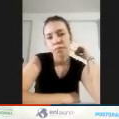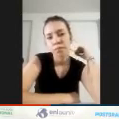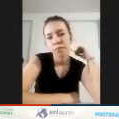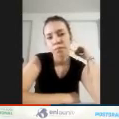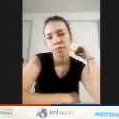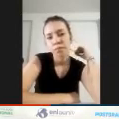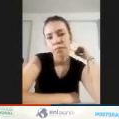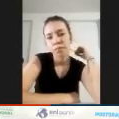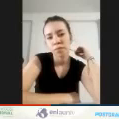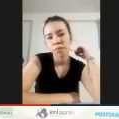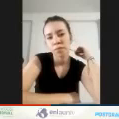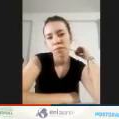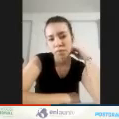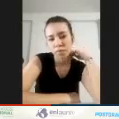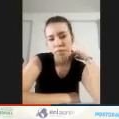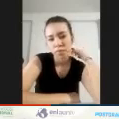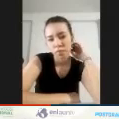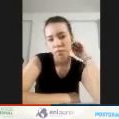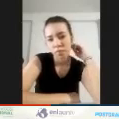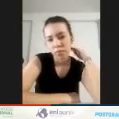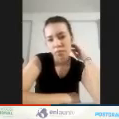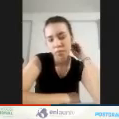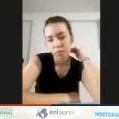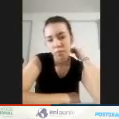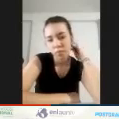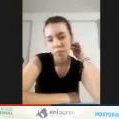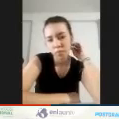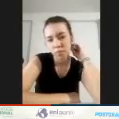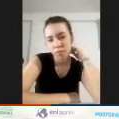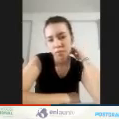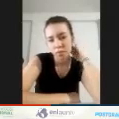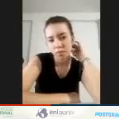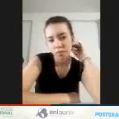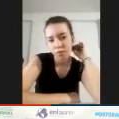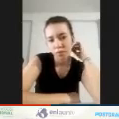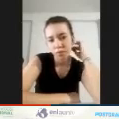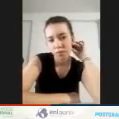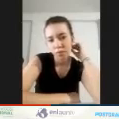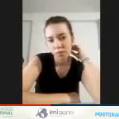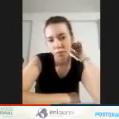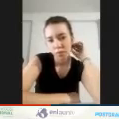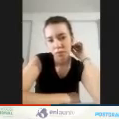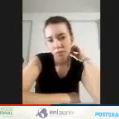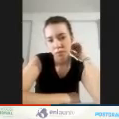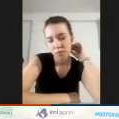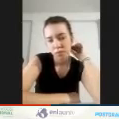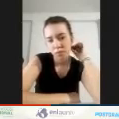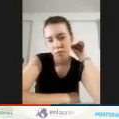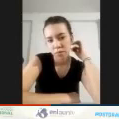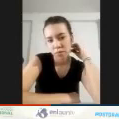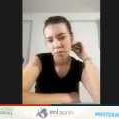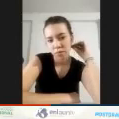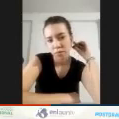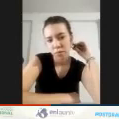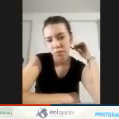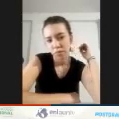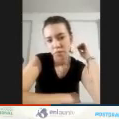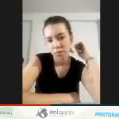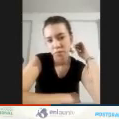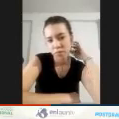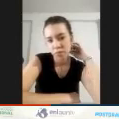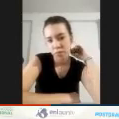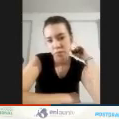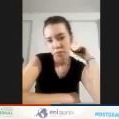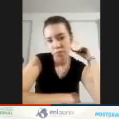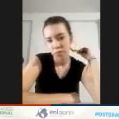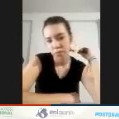notarial. Yo puedo decirles que el derecho registral y notarial nace como una necesidad humana